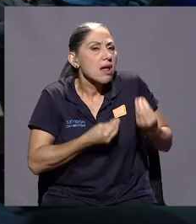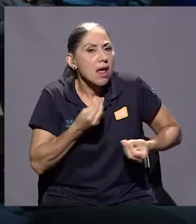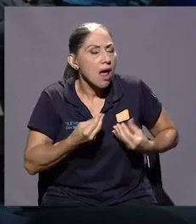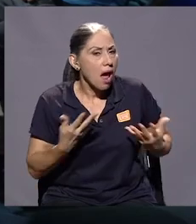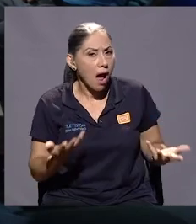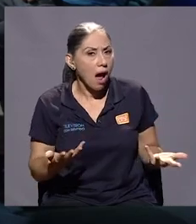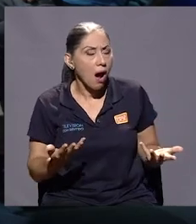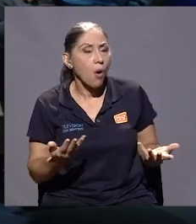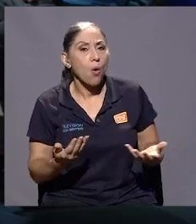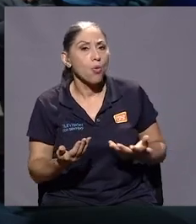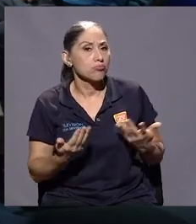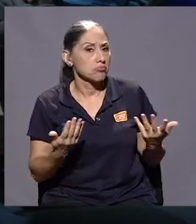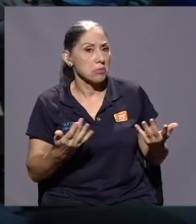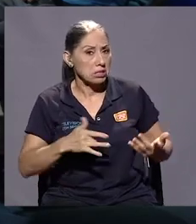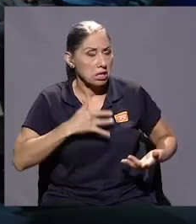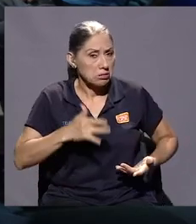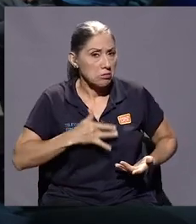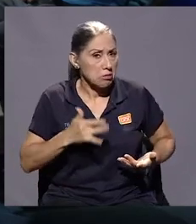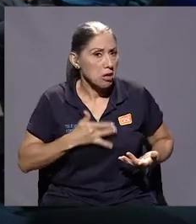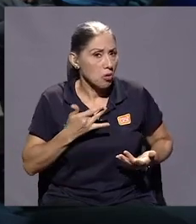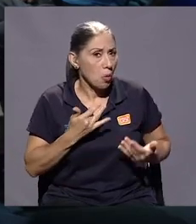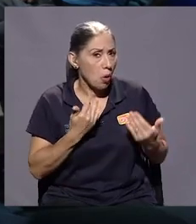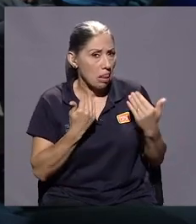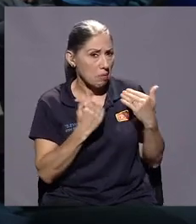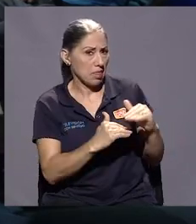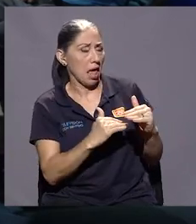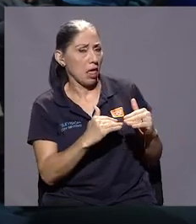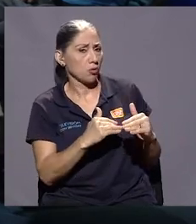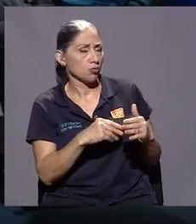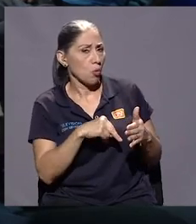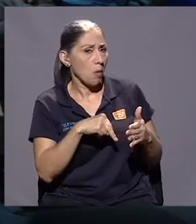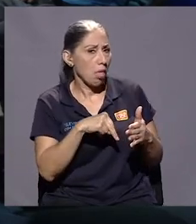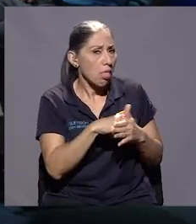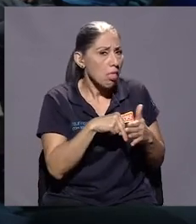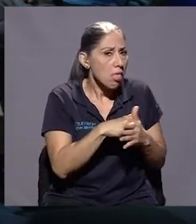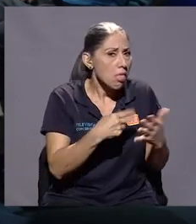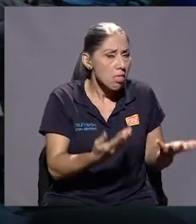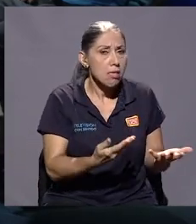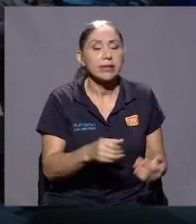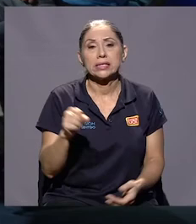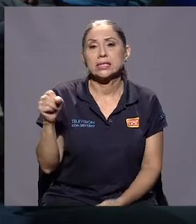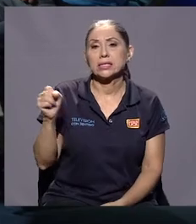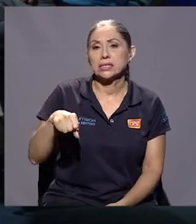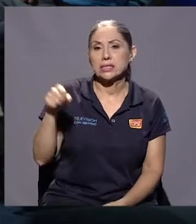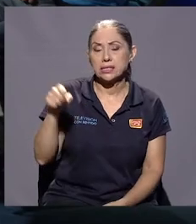se han sentido como muy limitados pues si en realidad